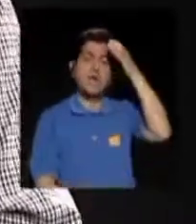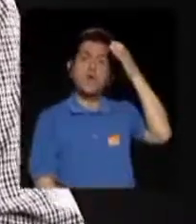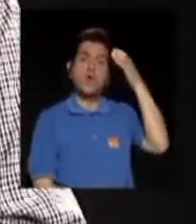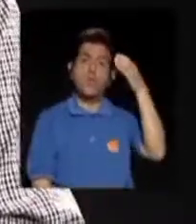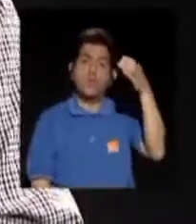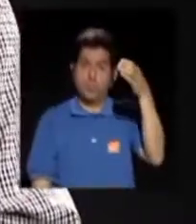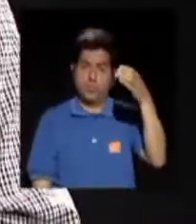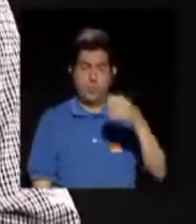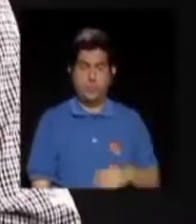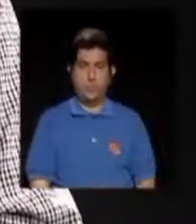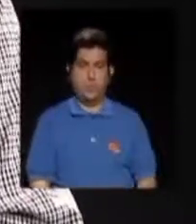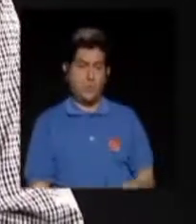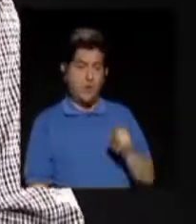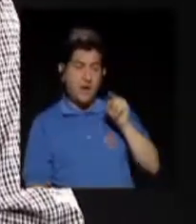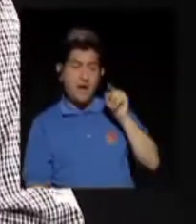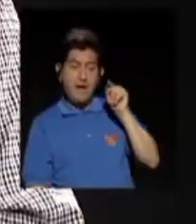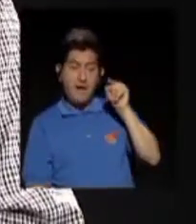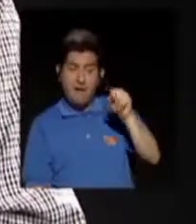cultura